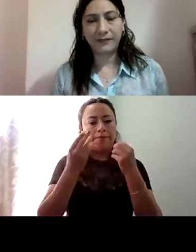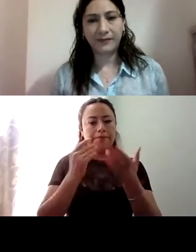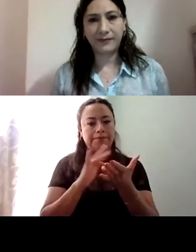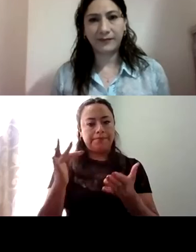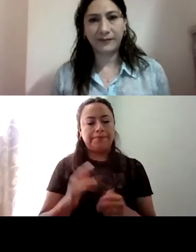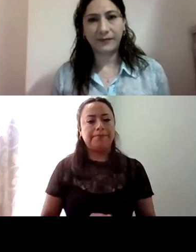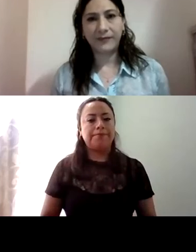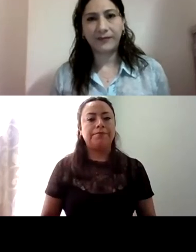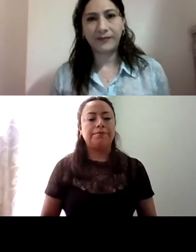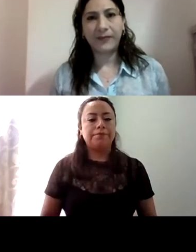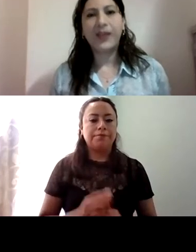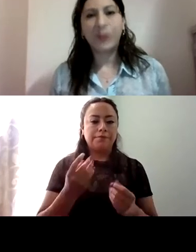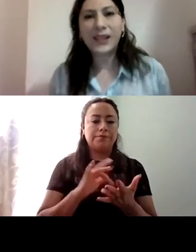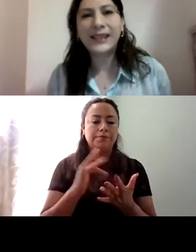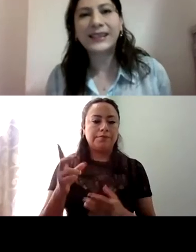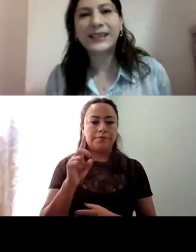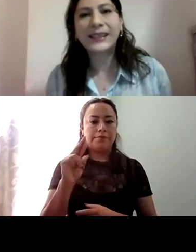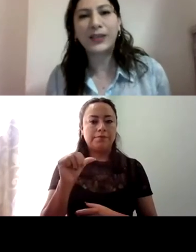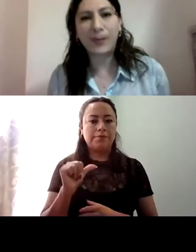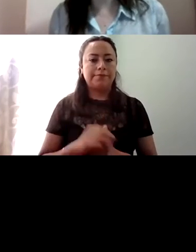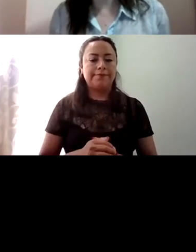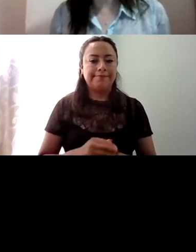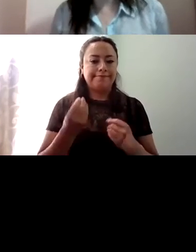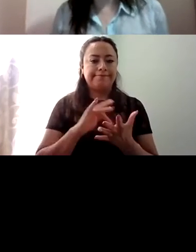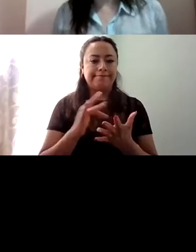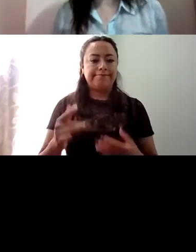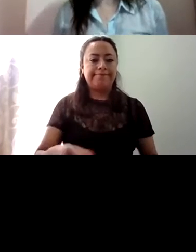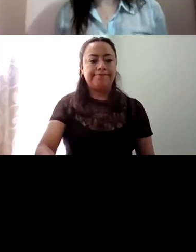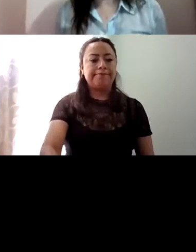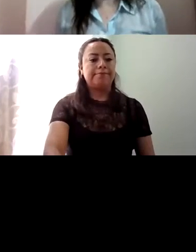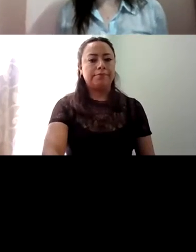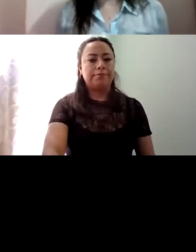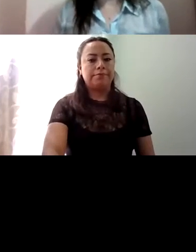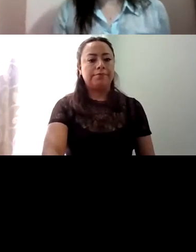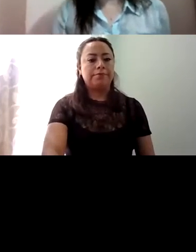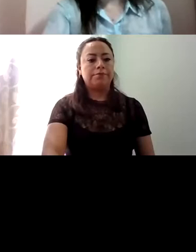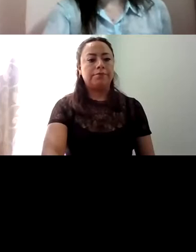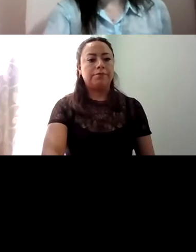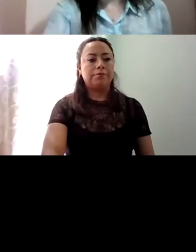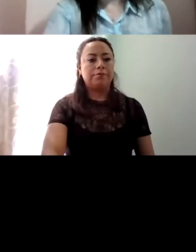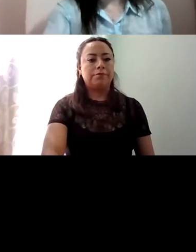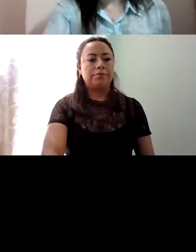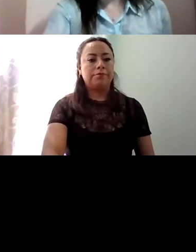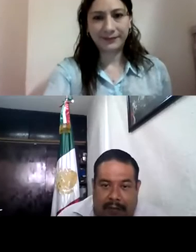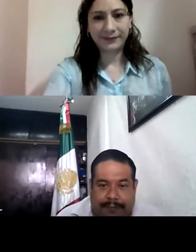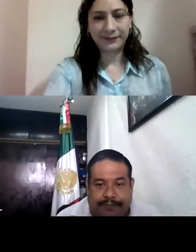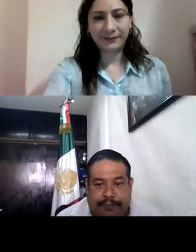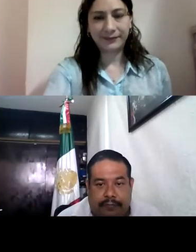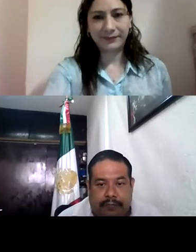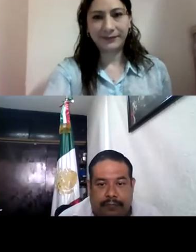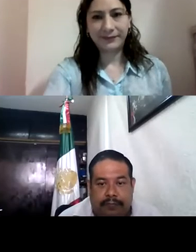Muchas gracias, doctora. Muchas gracias, diputados. Muchas gracias a todos. Doctora, Gracias. buen día,